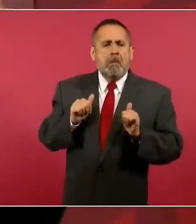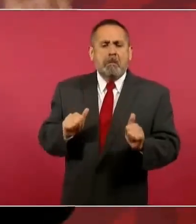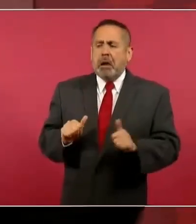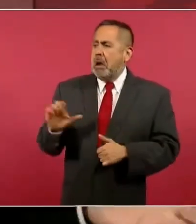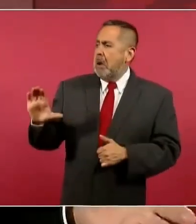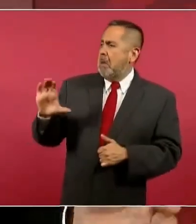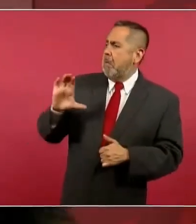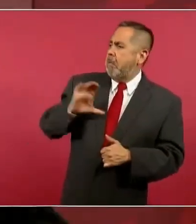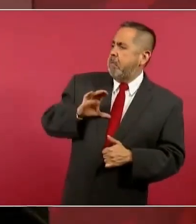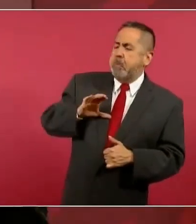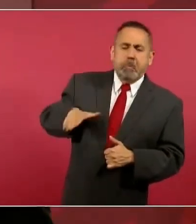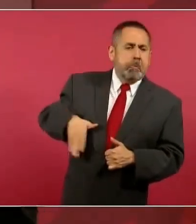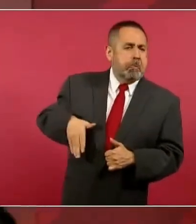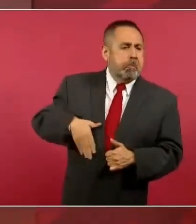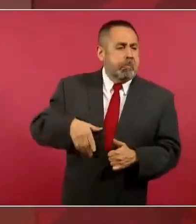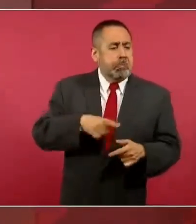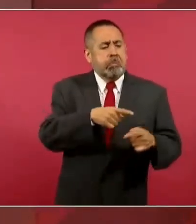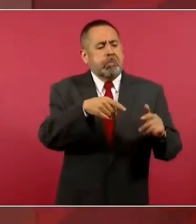bancos